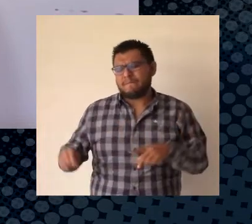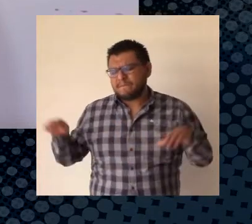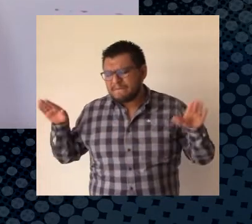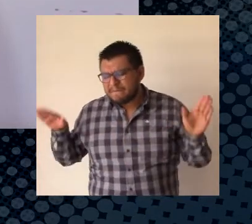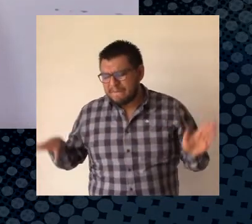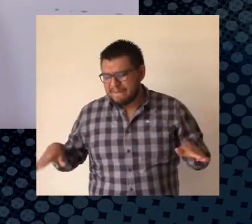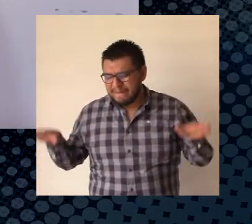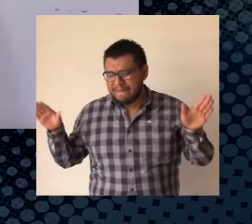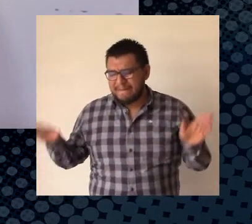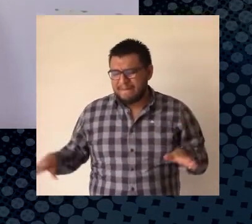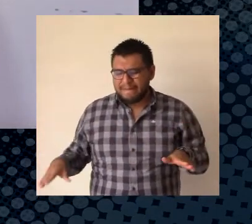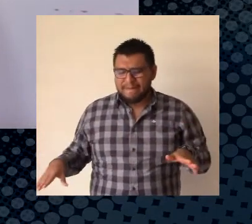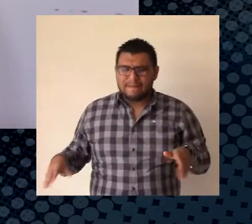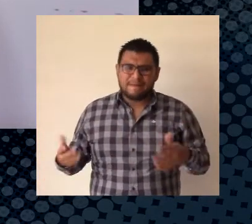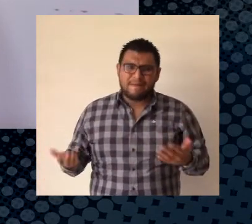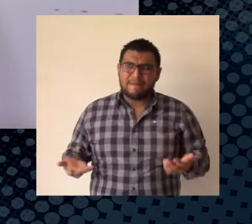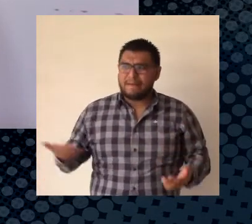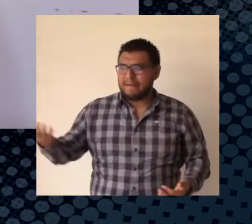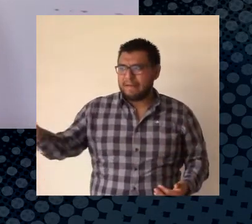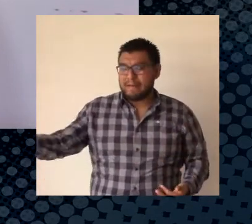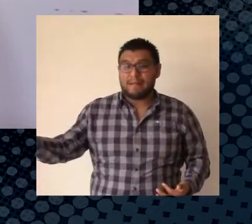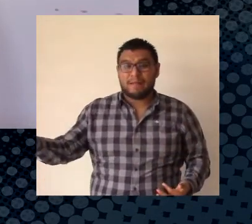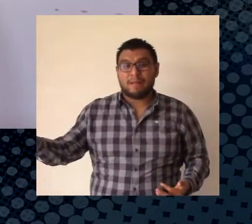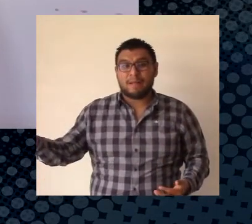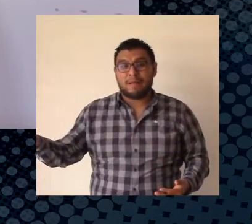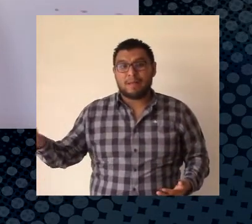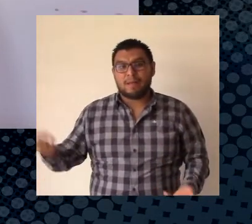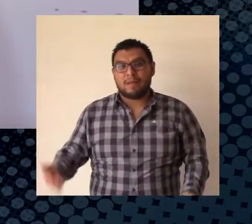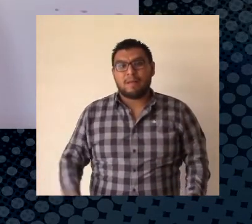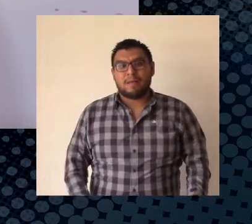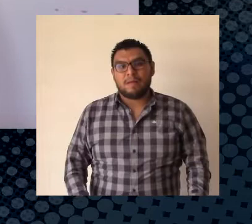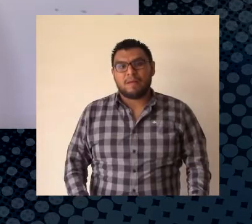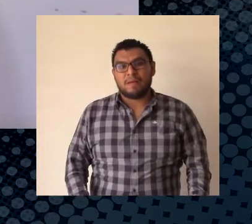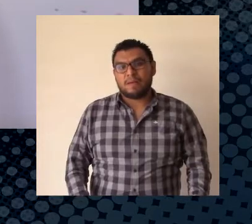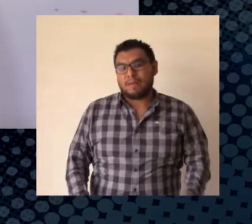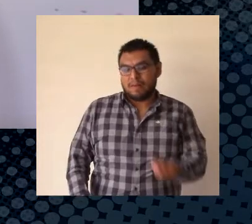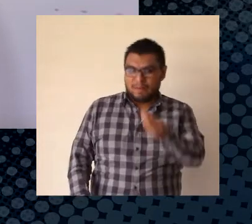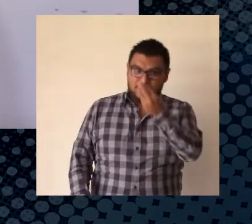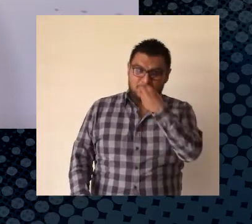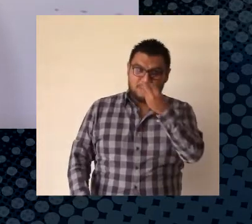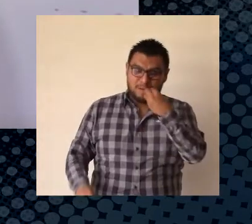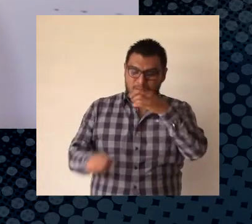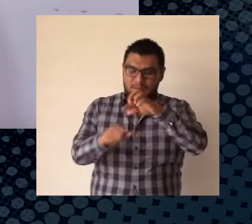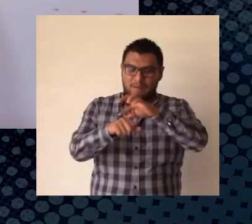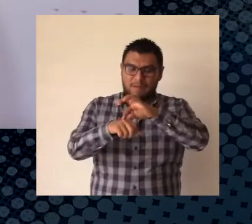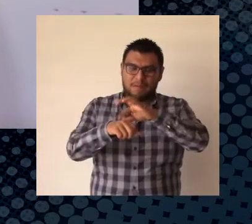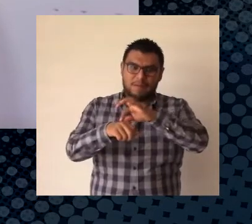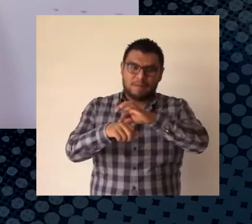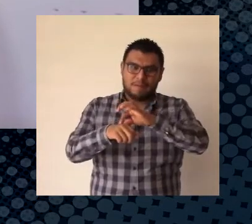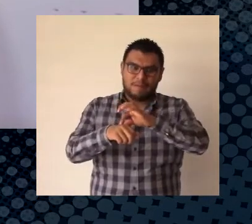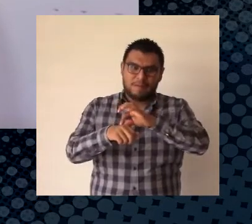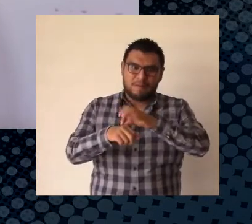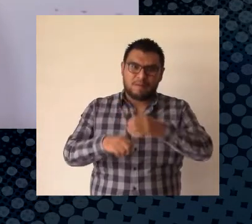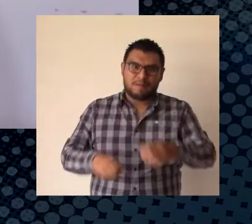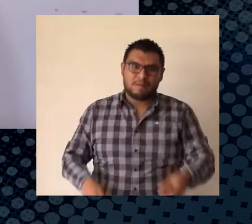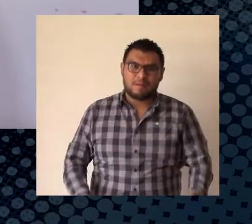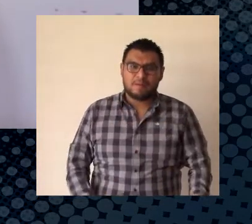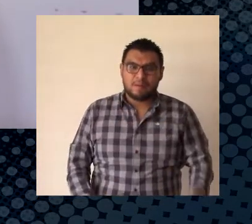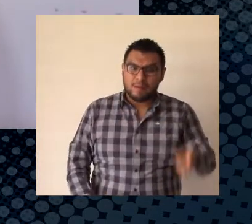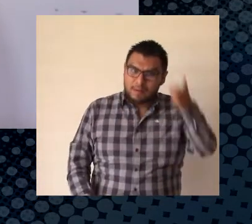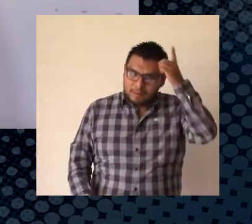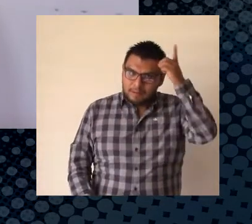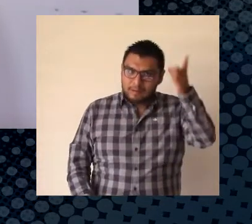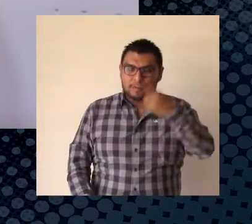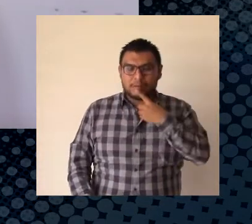Quizá algunos solo estiraban la mano y la codorniz venía y se paraba en la mano y ya la metían, y ya la arreglaban, y ya la comían. Y Dios